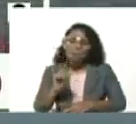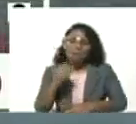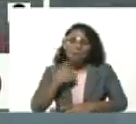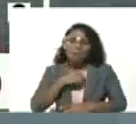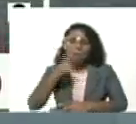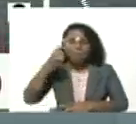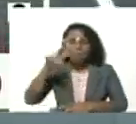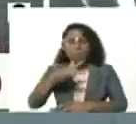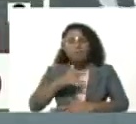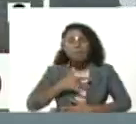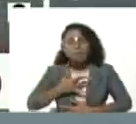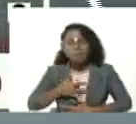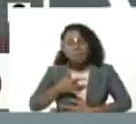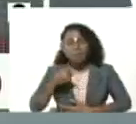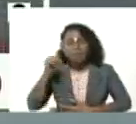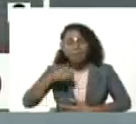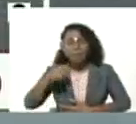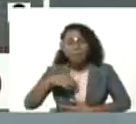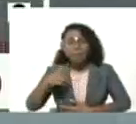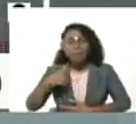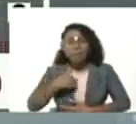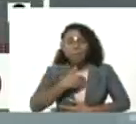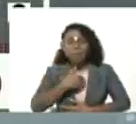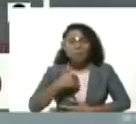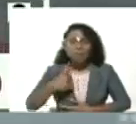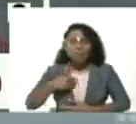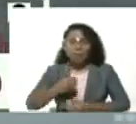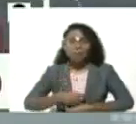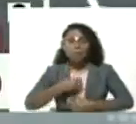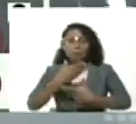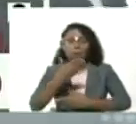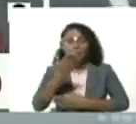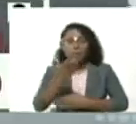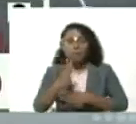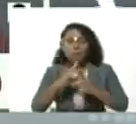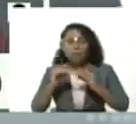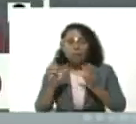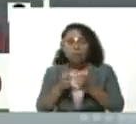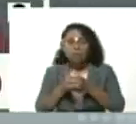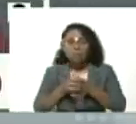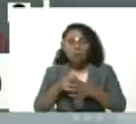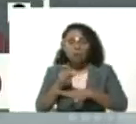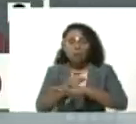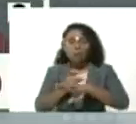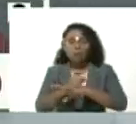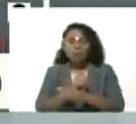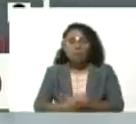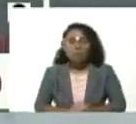pueblo lo siente y desde aquí se lo quiero expresar a usted y a todo el equipo de gobierno.